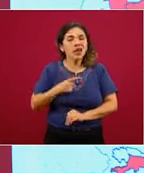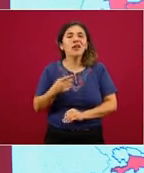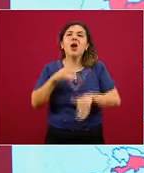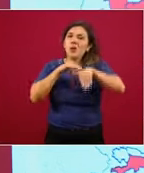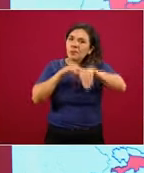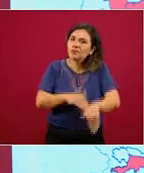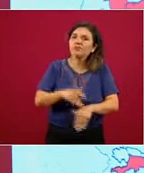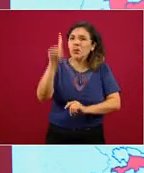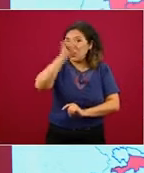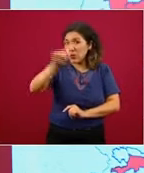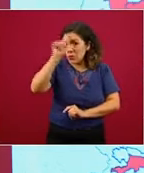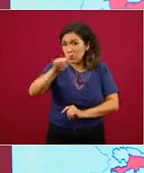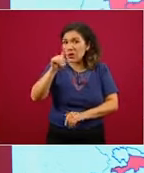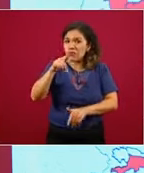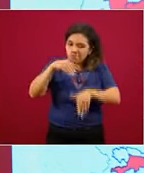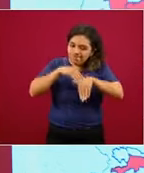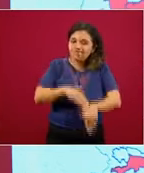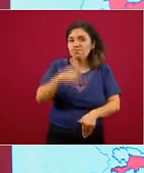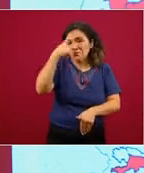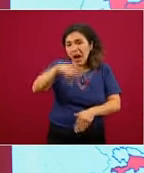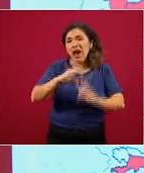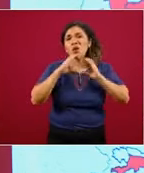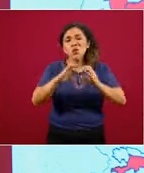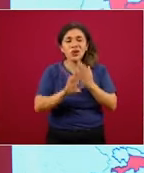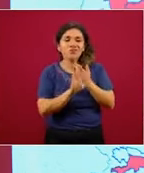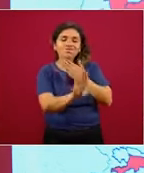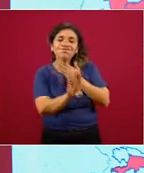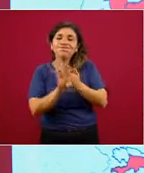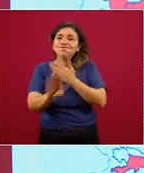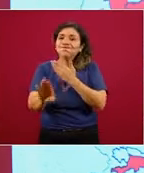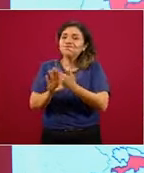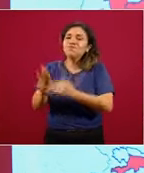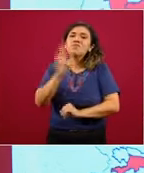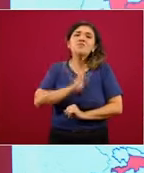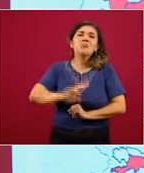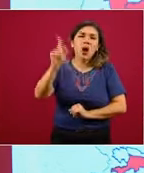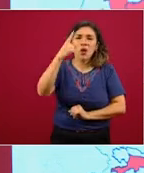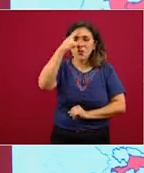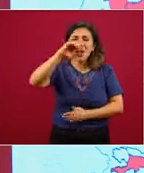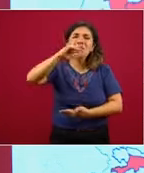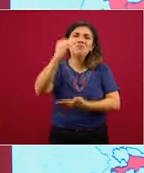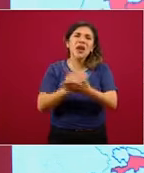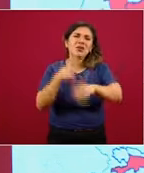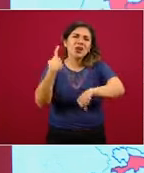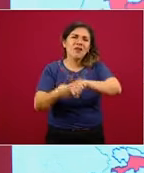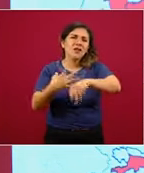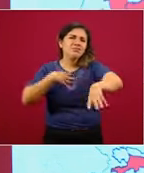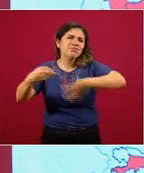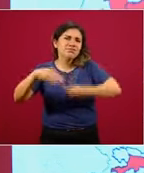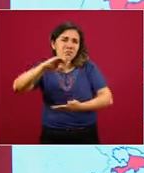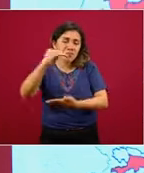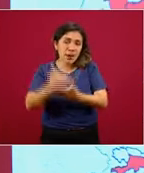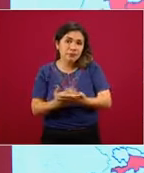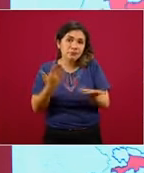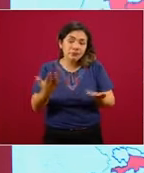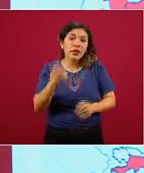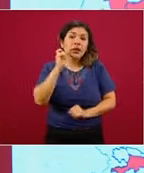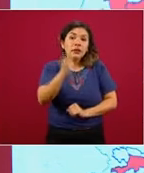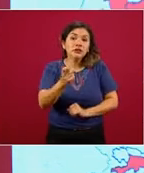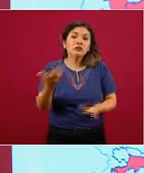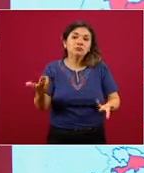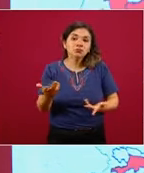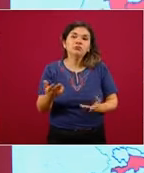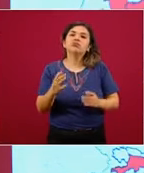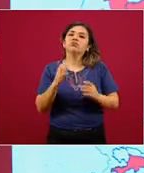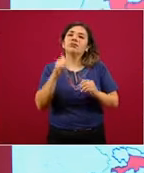las medidas para contener en la mejor manera posible, mitigar la transmisión. Y estamos hablando